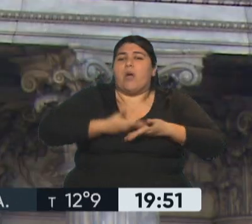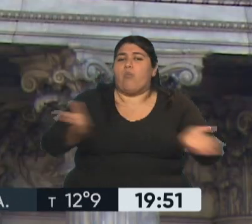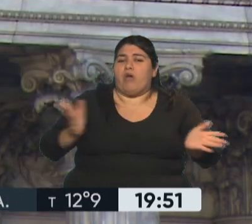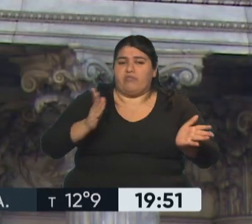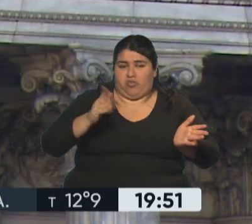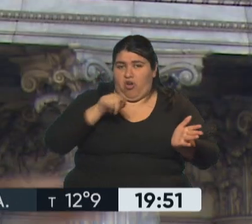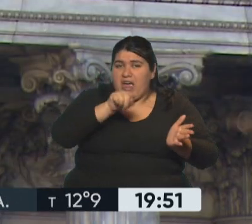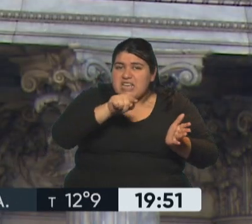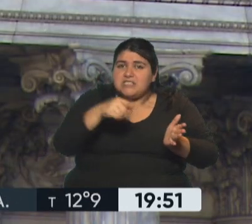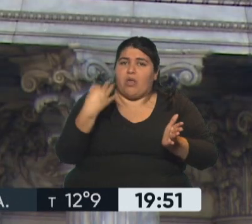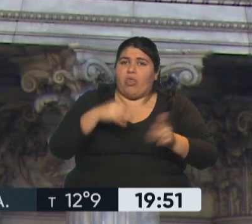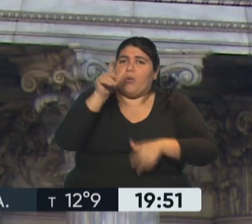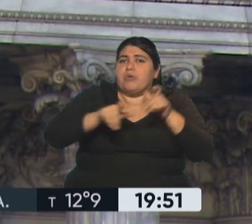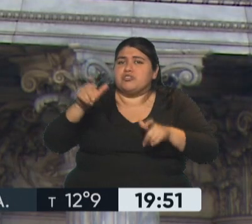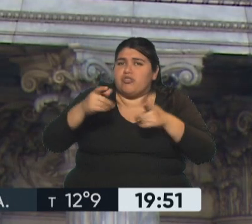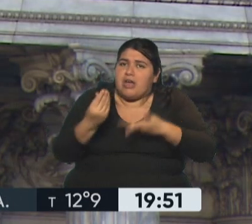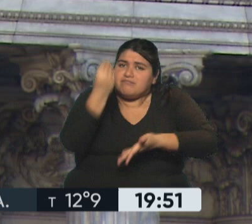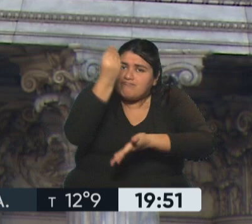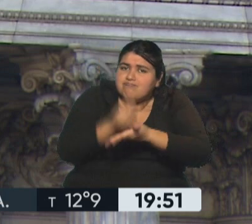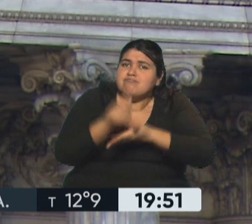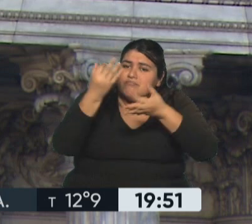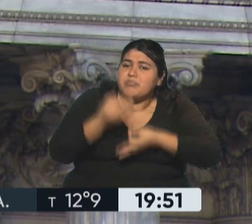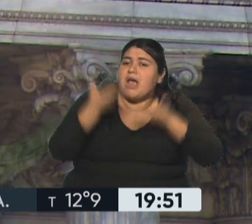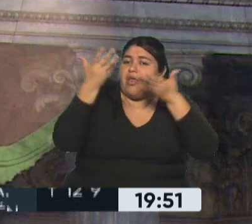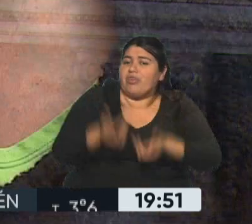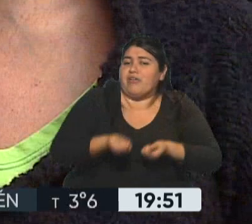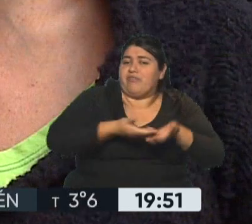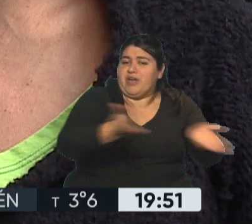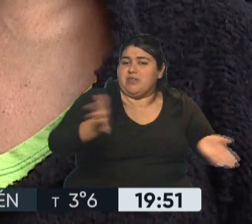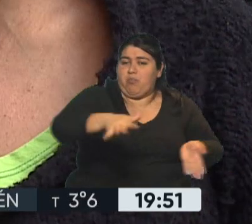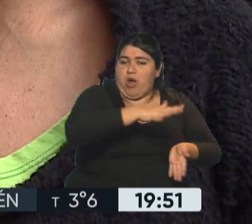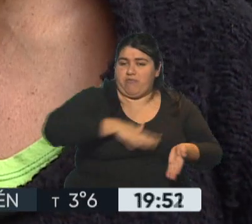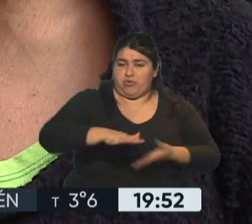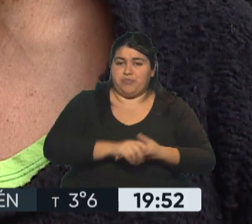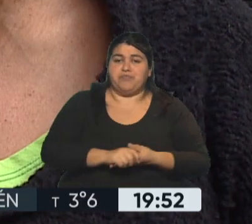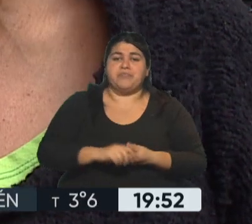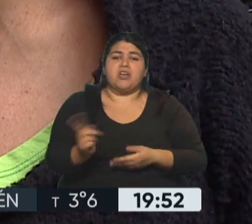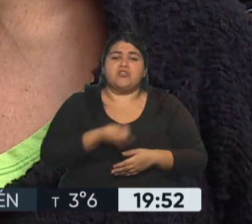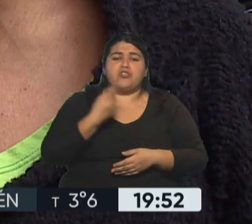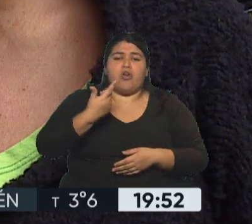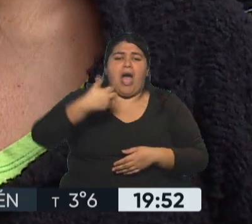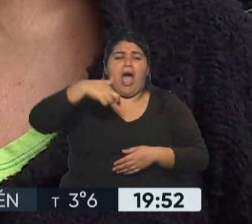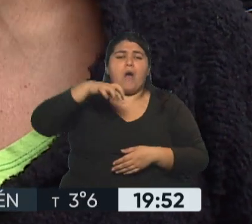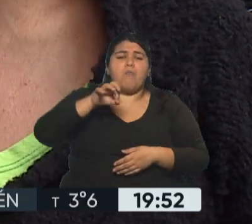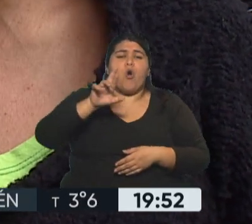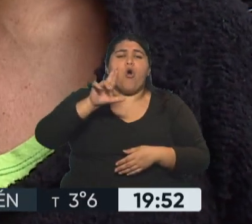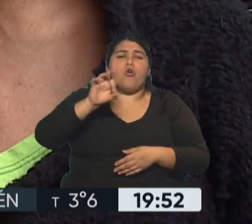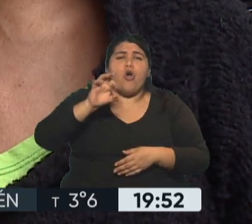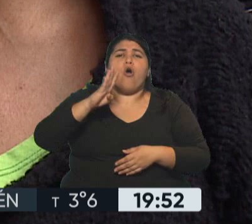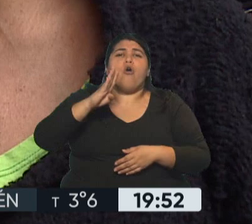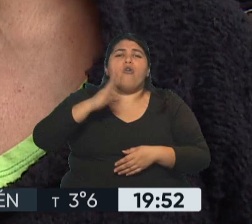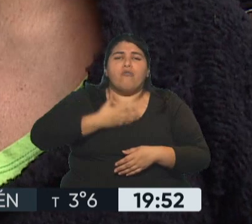estar representantes políticos que realmente defiendan al pueblo. Nosotros hablamos de la aporofobia, odian a los pobres, odian a